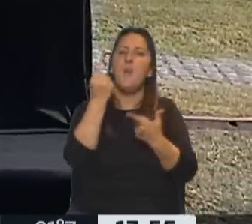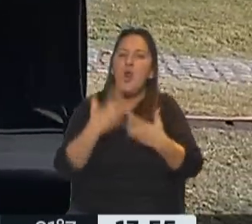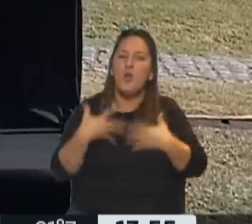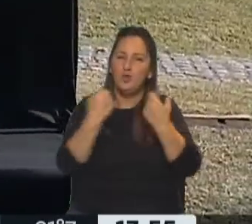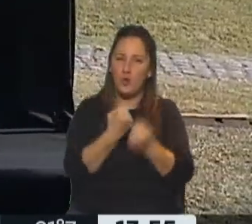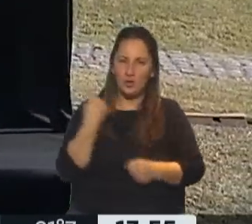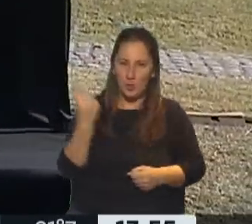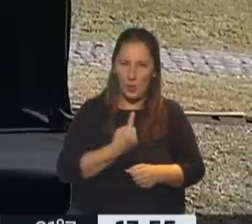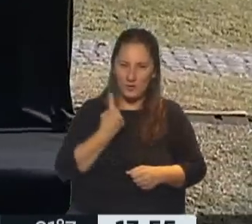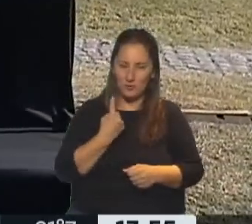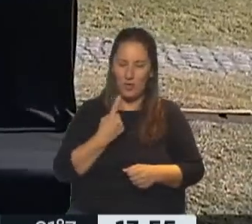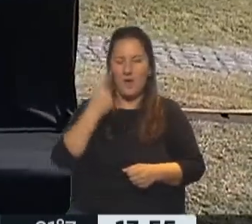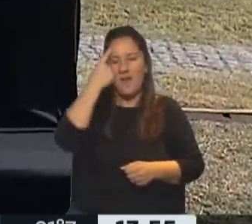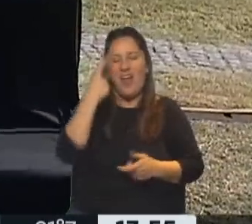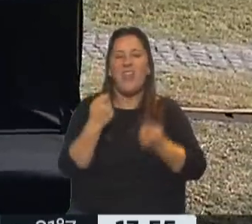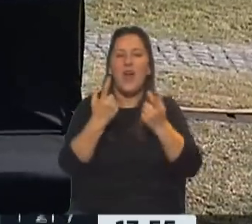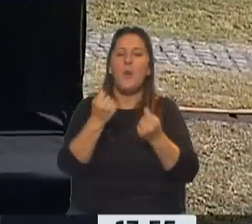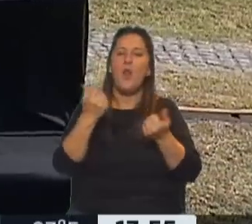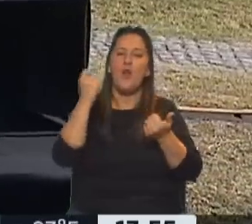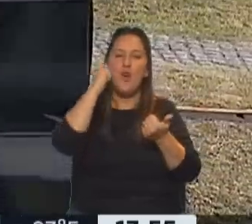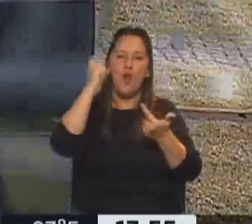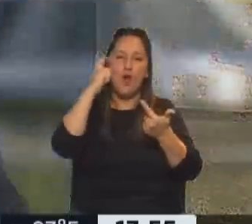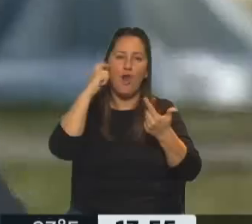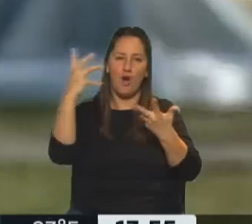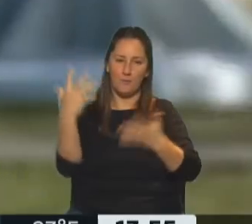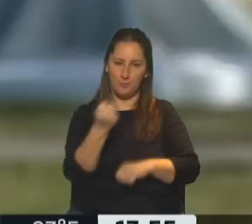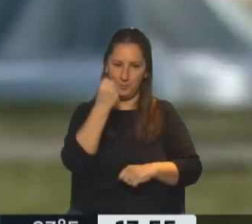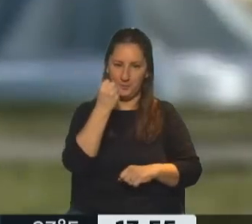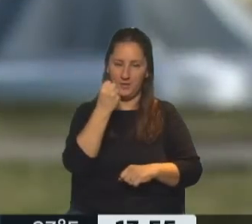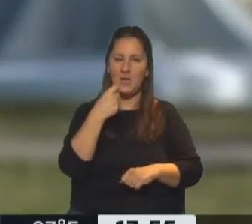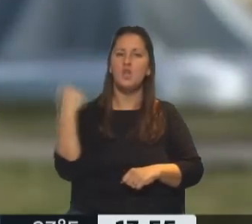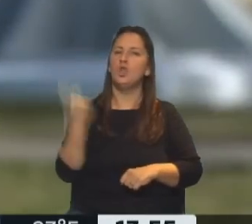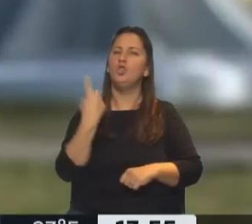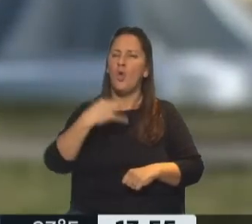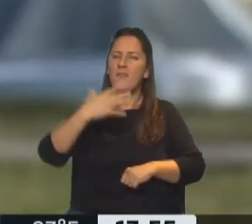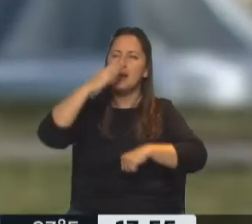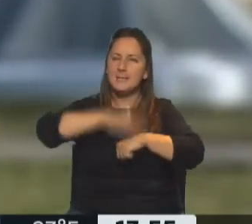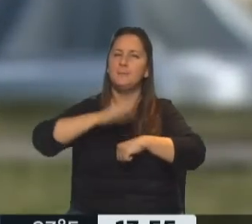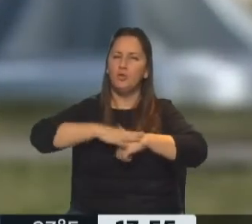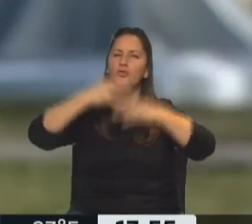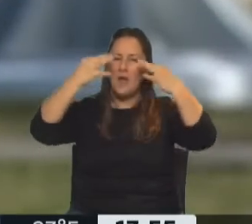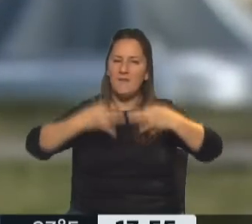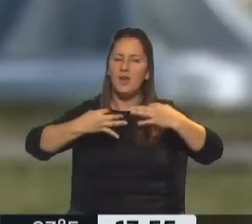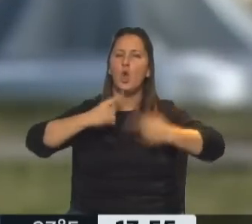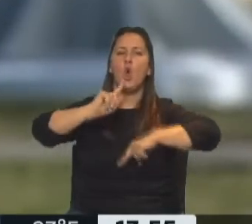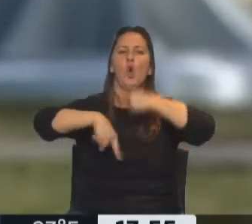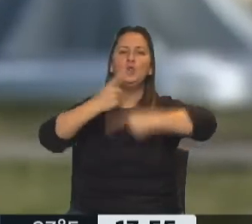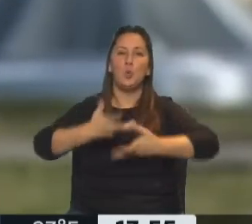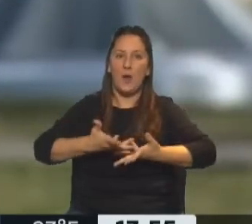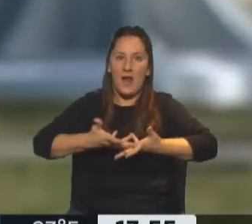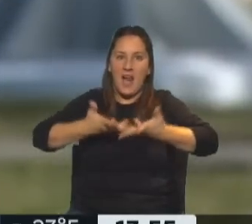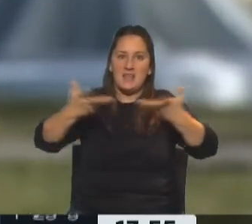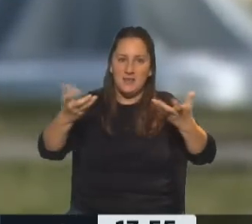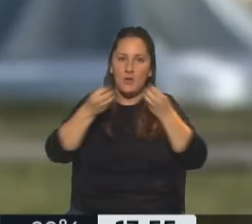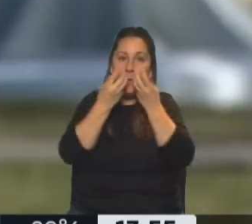esfuerzo, pongamos en valor nuestros logros y comprometámonos a seguir creciendo como lo